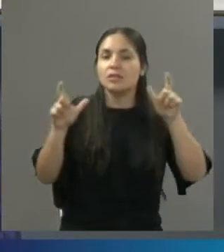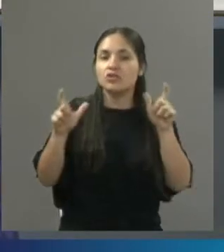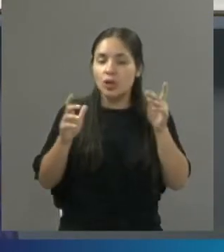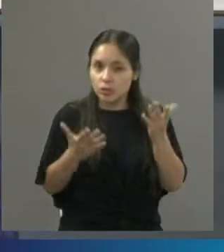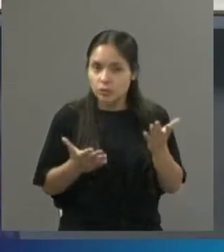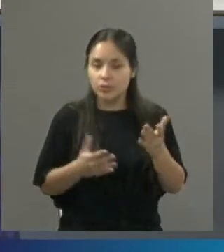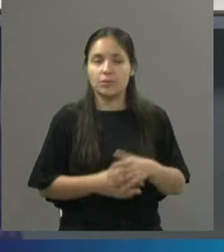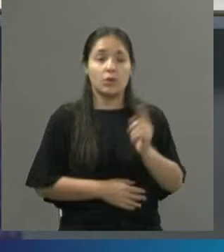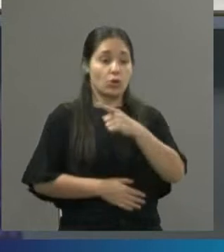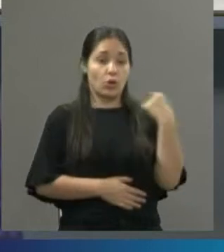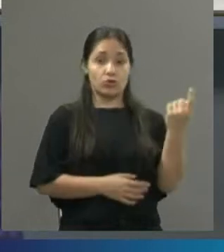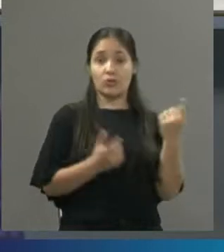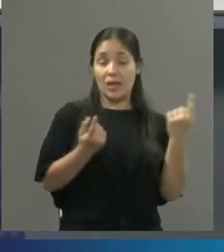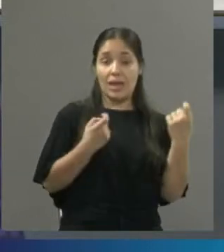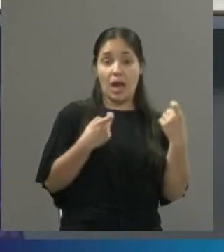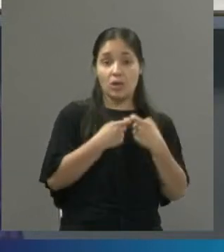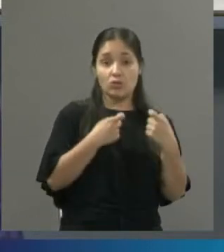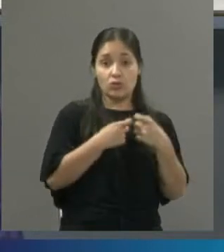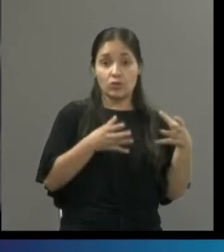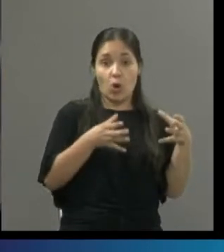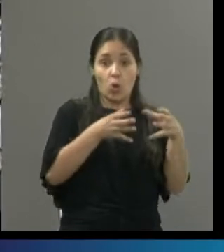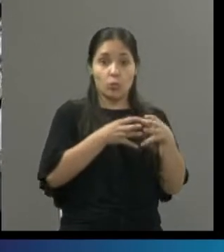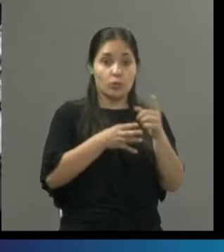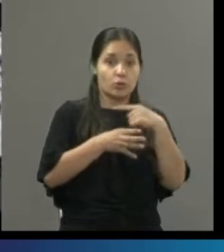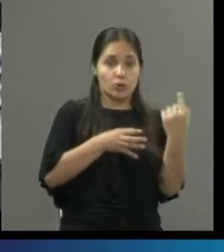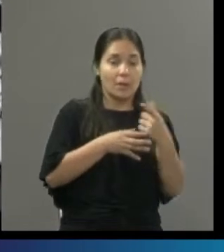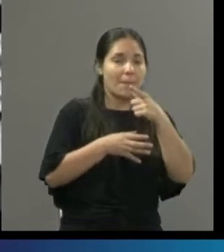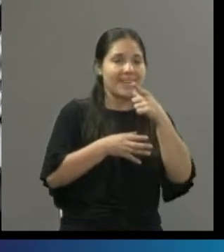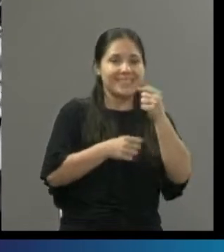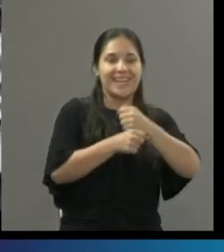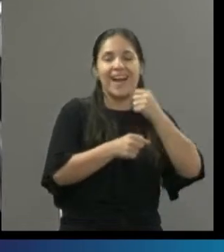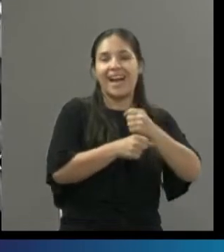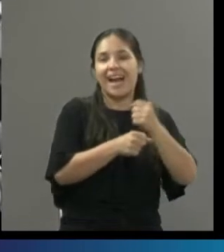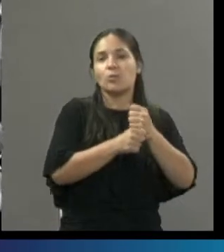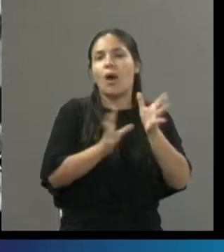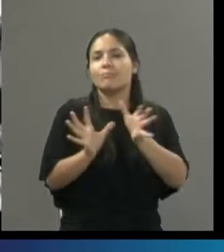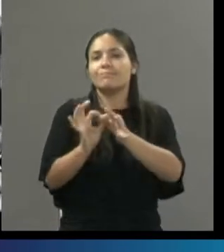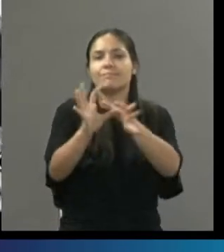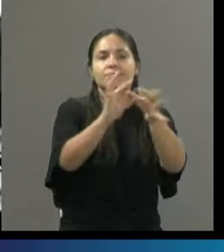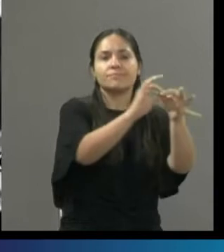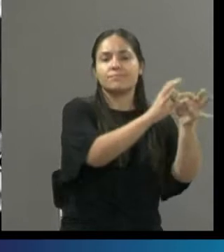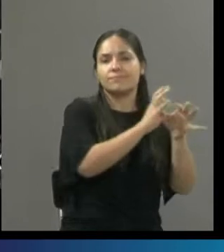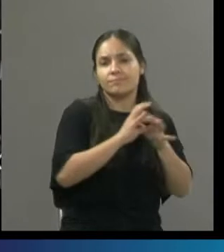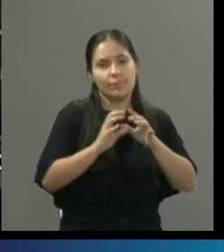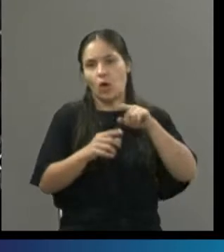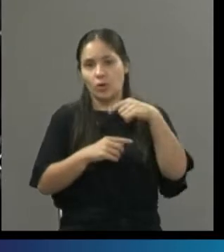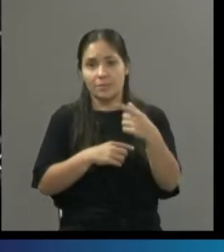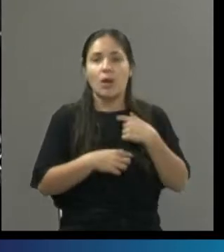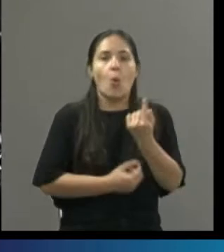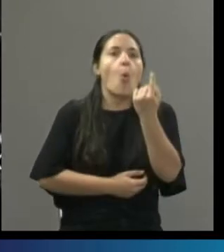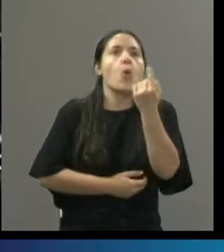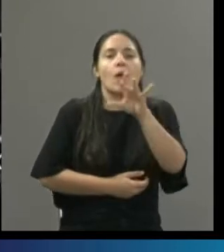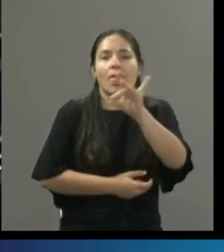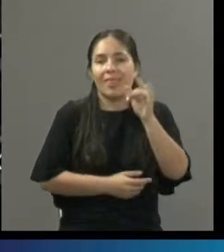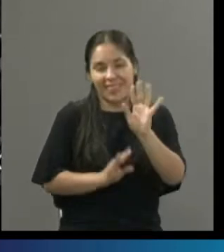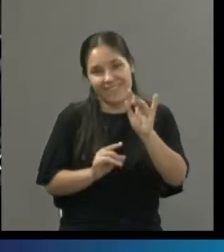Como institución creo que trabajamos de forma muy interseccional, ¿no? Es difícil capaz destacar un aspecto porque todo